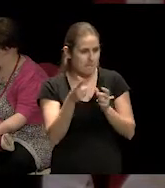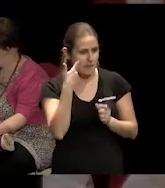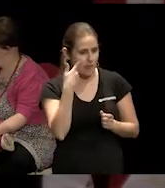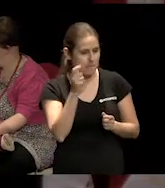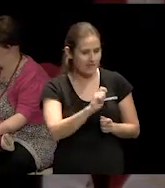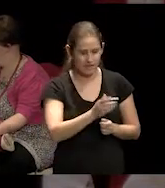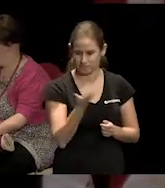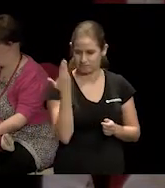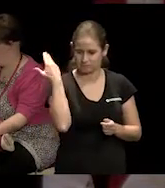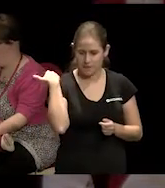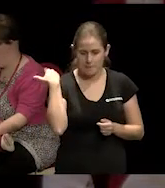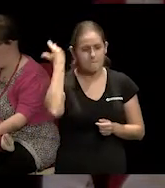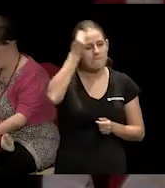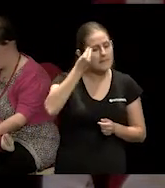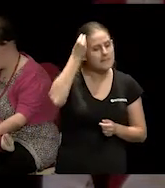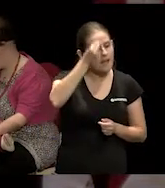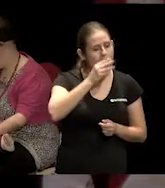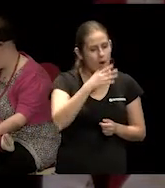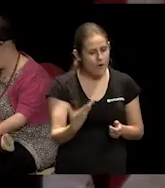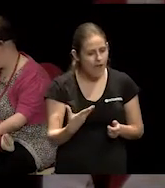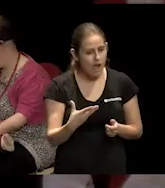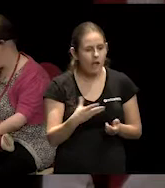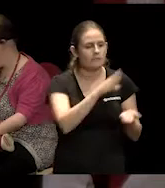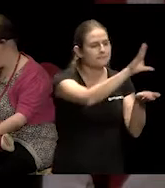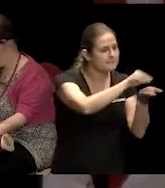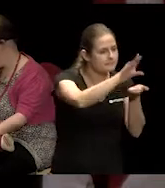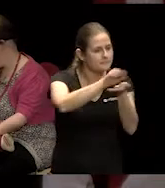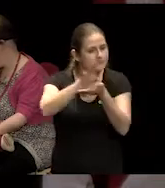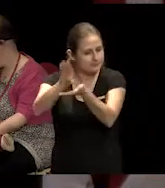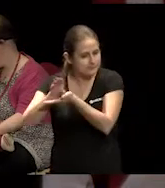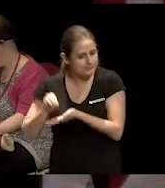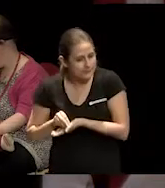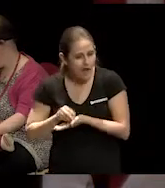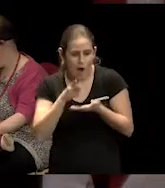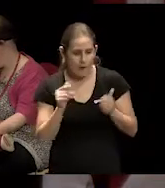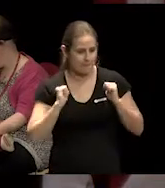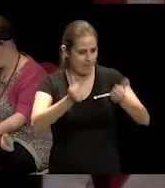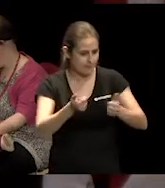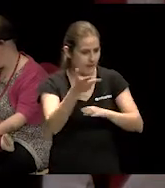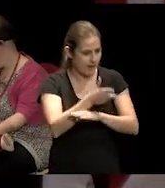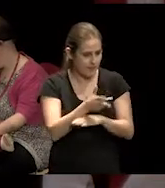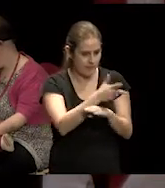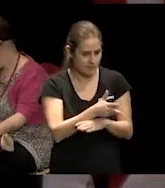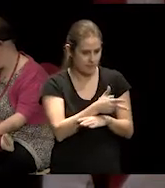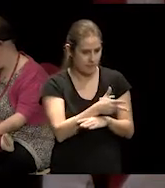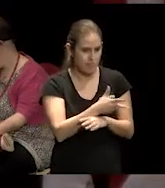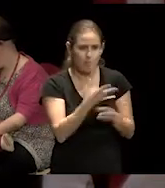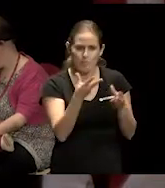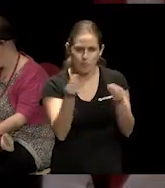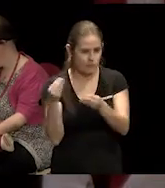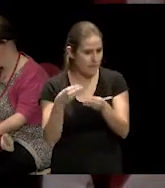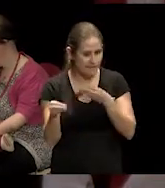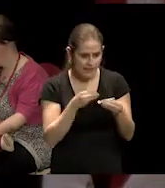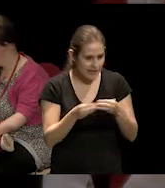empezamos a pensar en hay que empezar a grabarlo todo y darle un guión. Tenemos mogollón de material